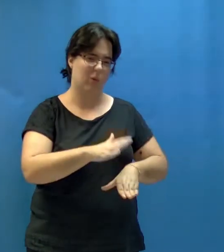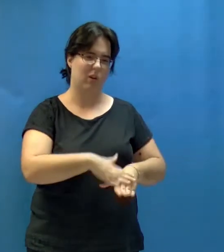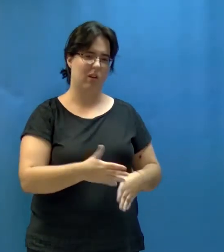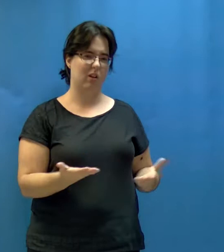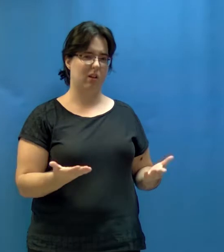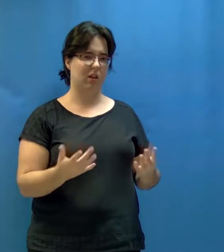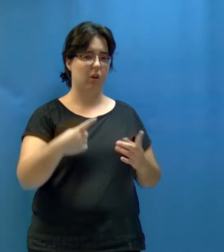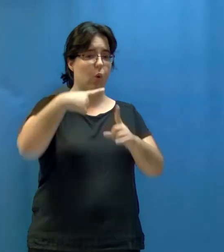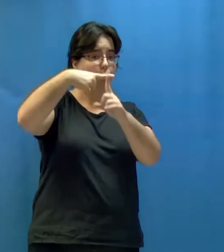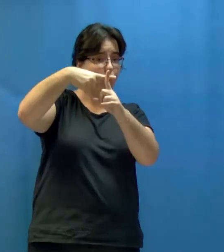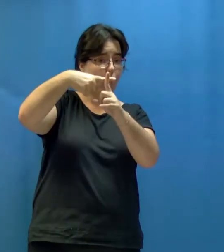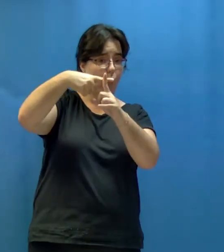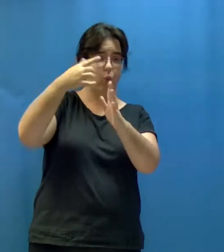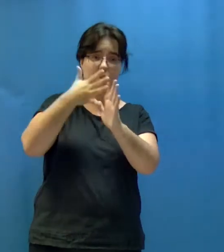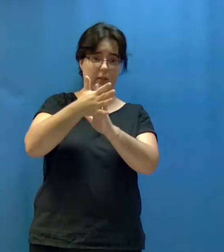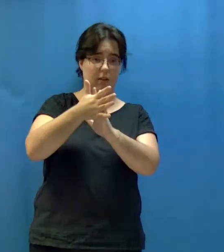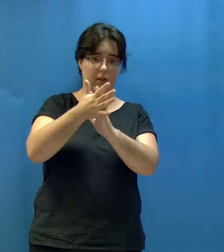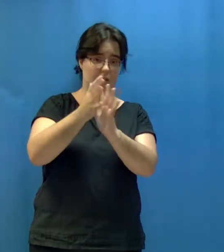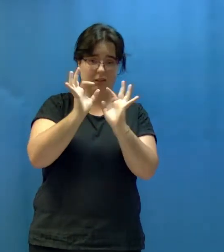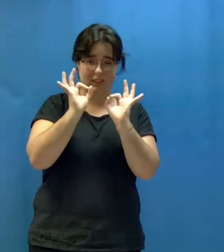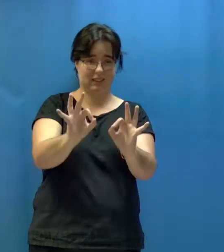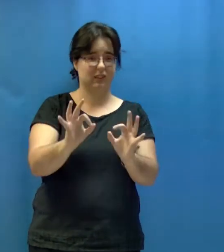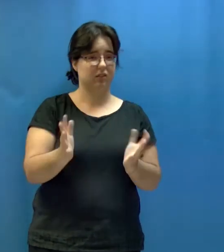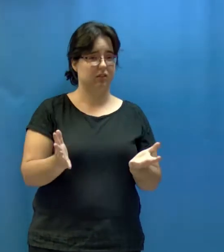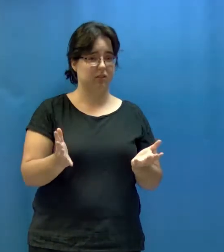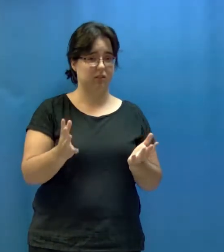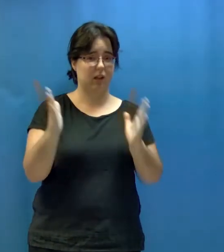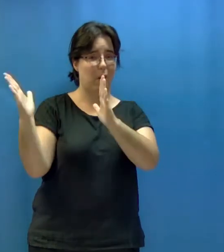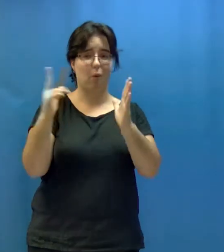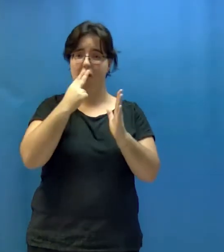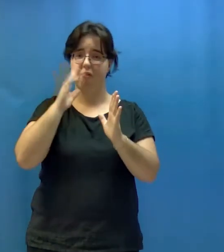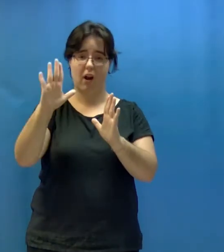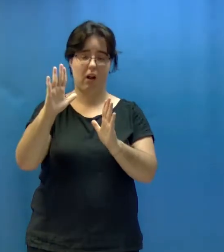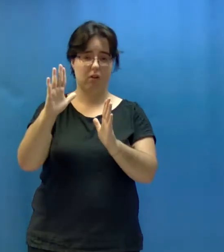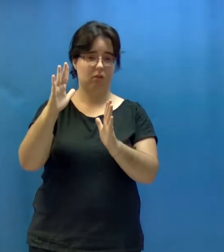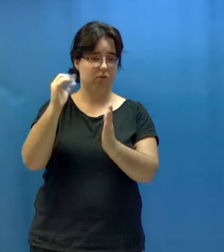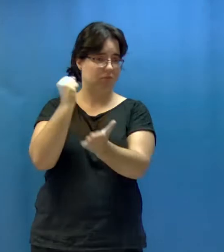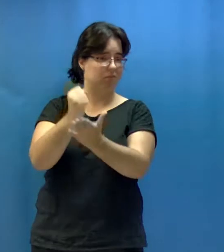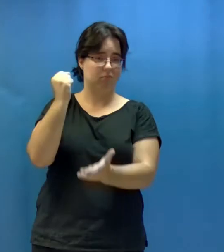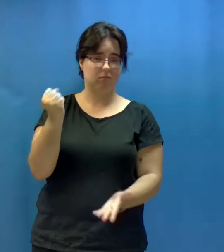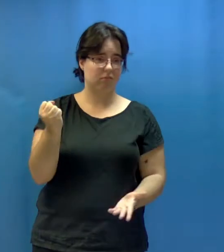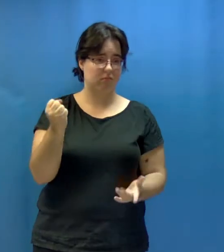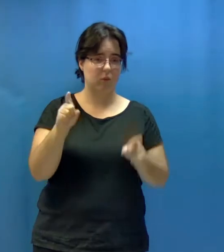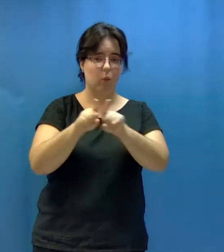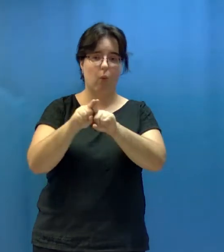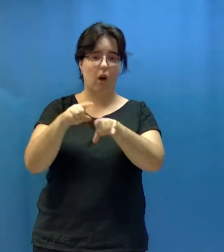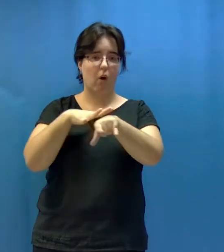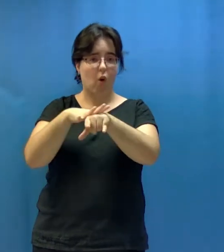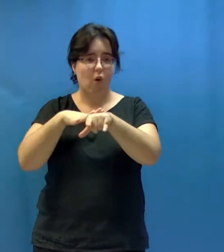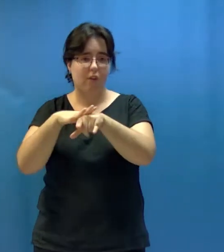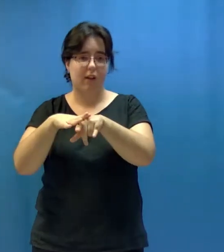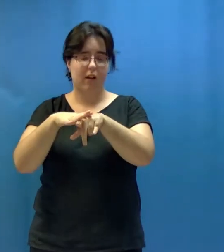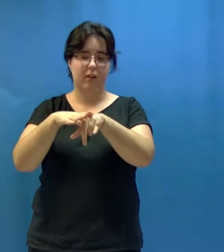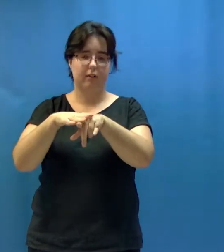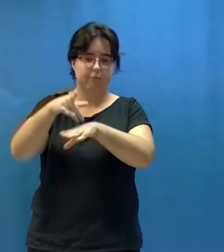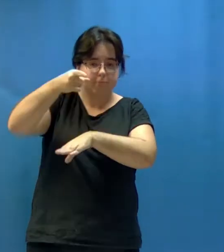creu representa el que representa, la repressió franquista, el triomf d'un cop d'estat feixista sobre la legalitat